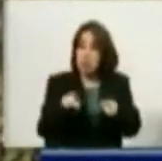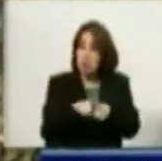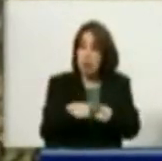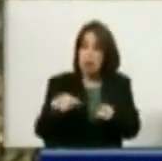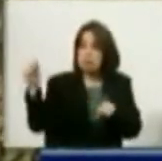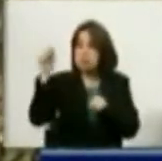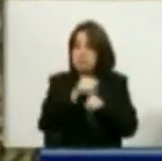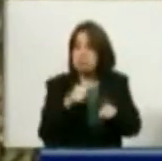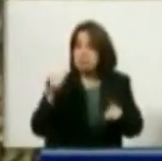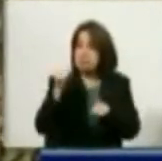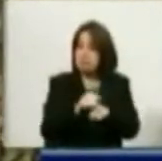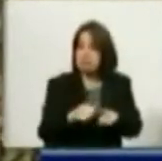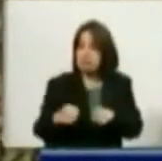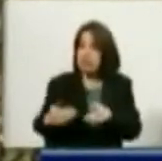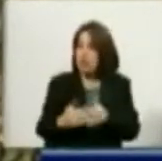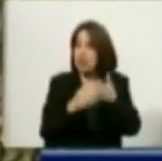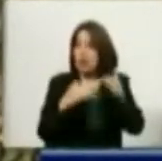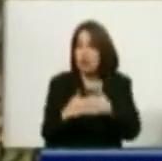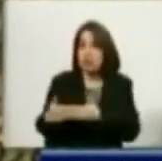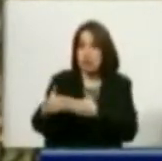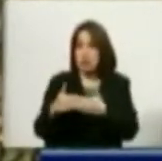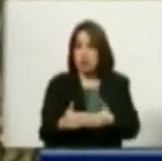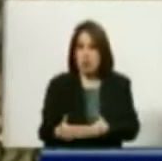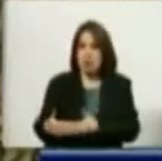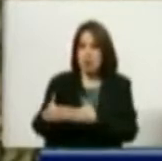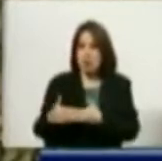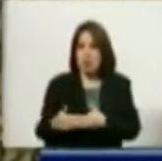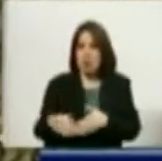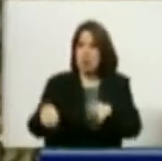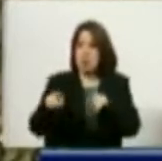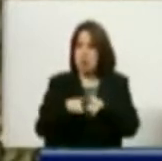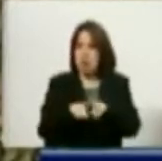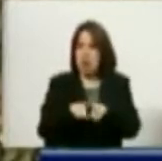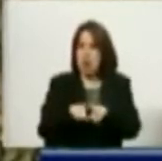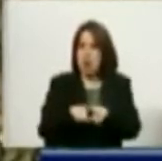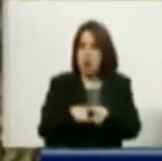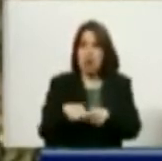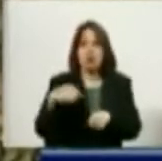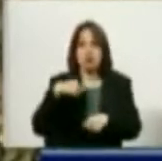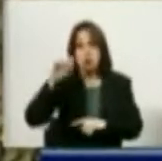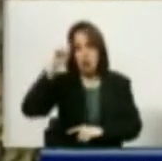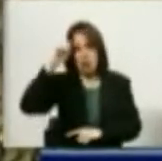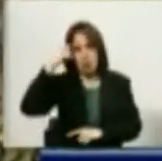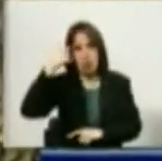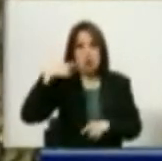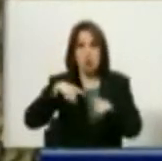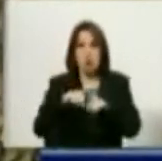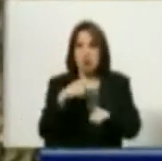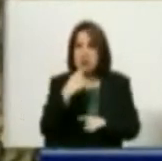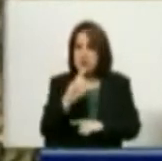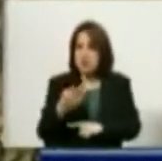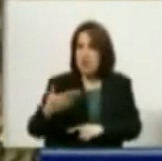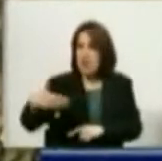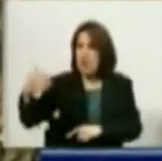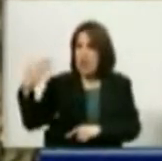y los atropellos del imperialismo yo recuerdo clarito lo decía el programa pasado